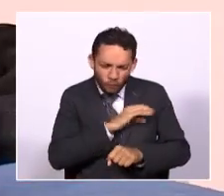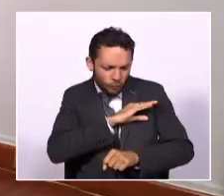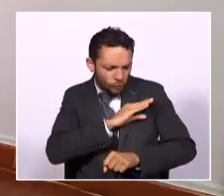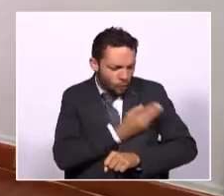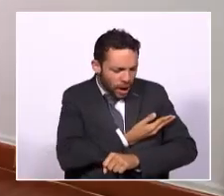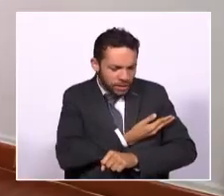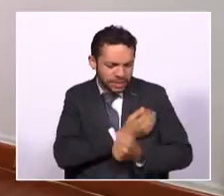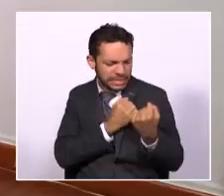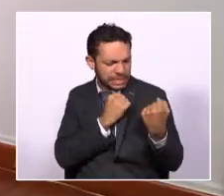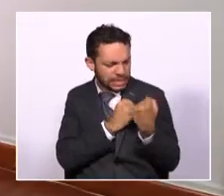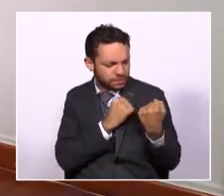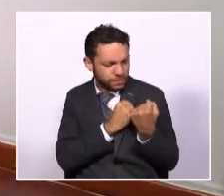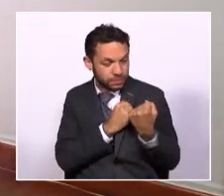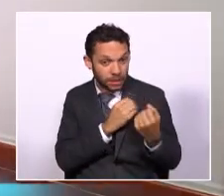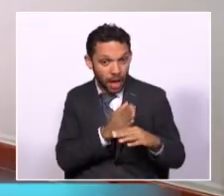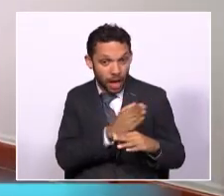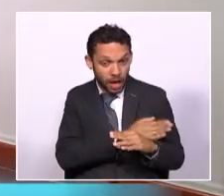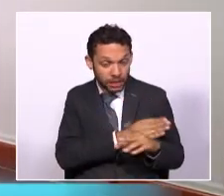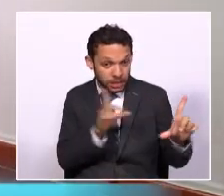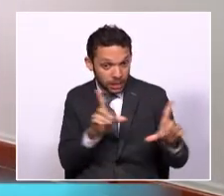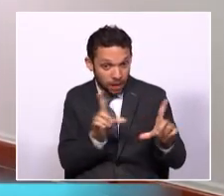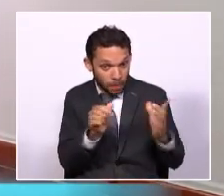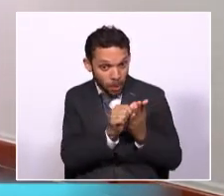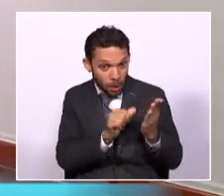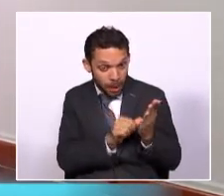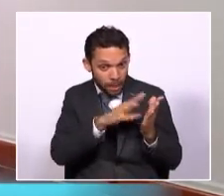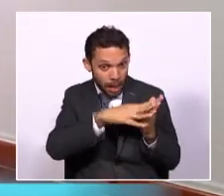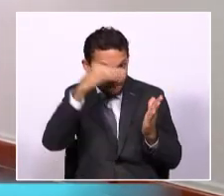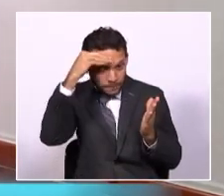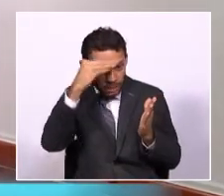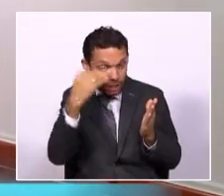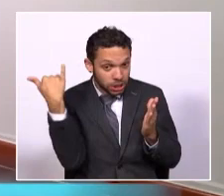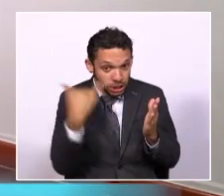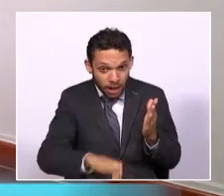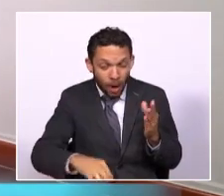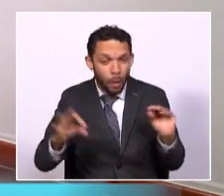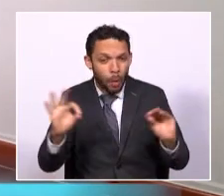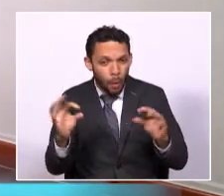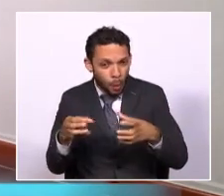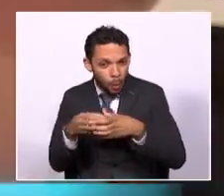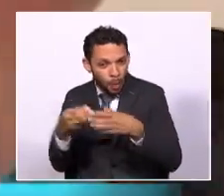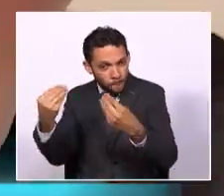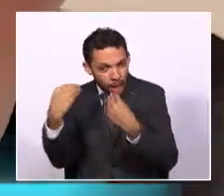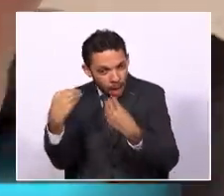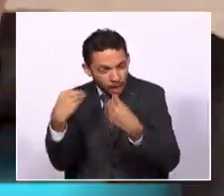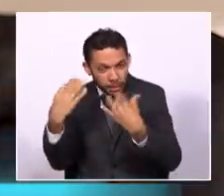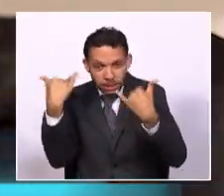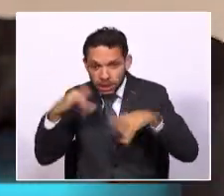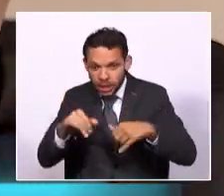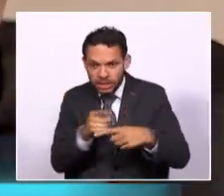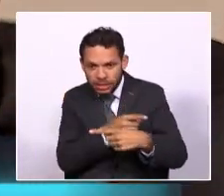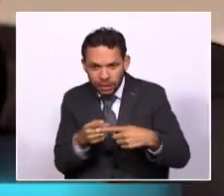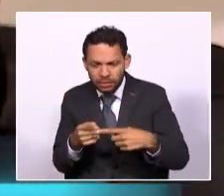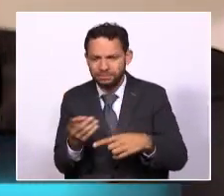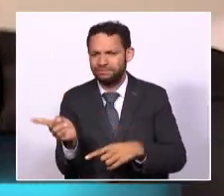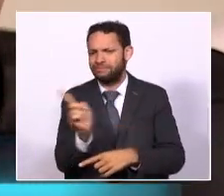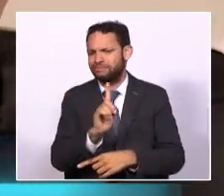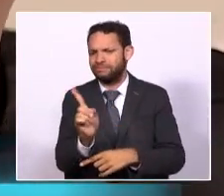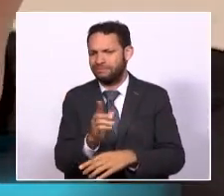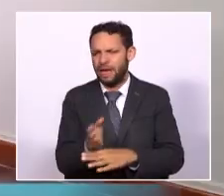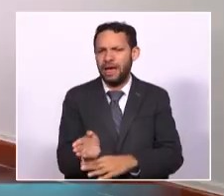Esto no se aprende en un programa de televisión ni en un curso de una semana. Esto es un proceso de mucho tiempo de